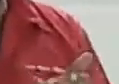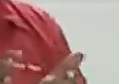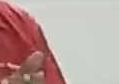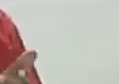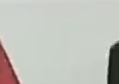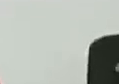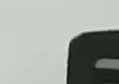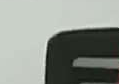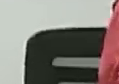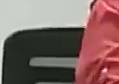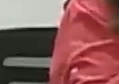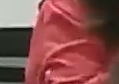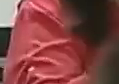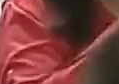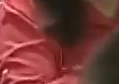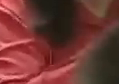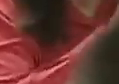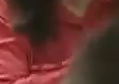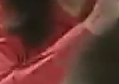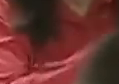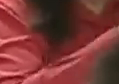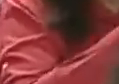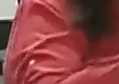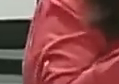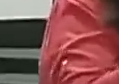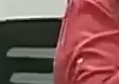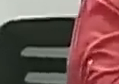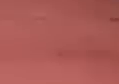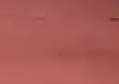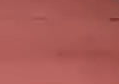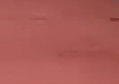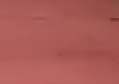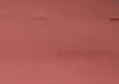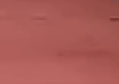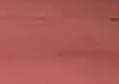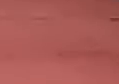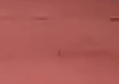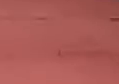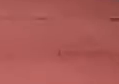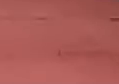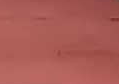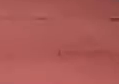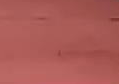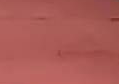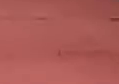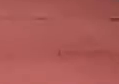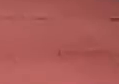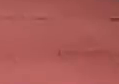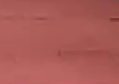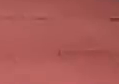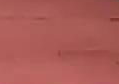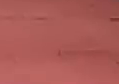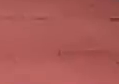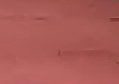productiva jornada de trabajo con